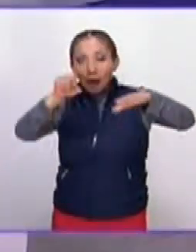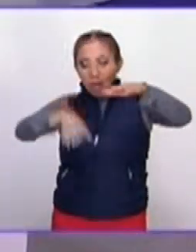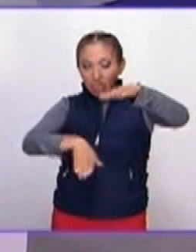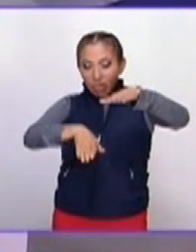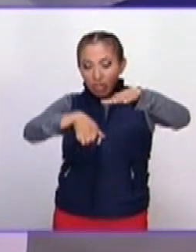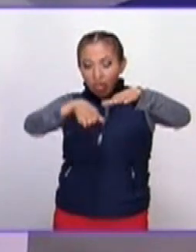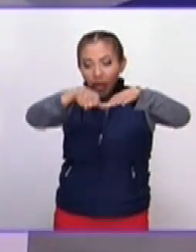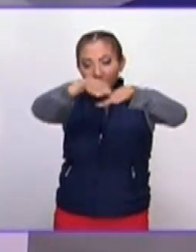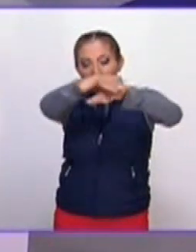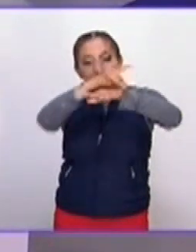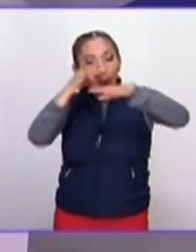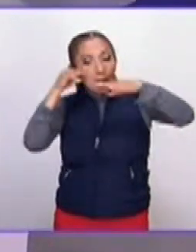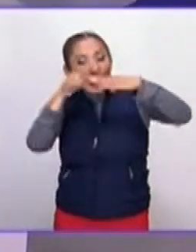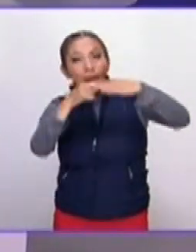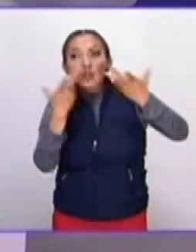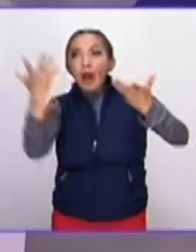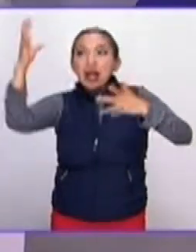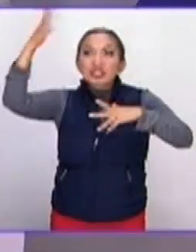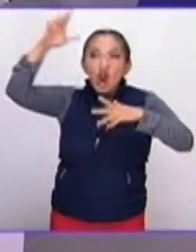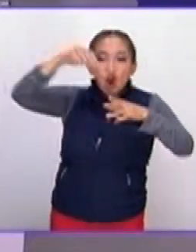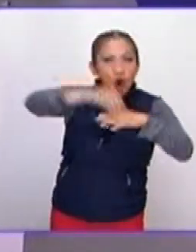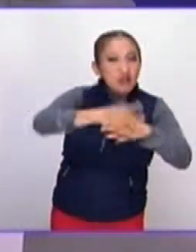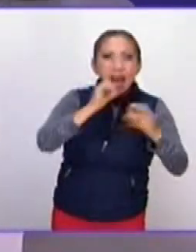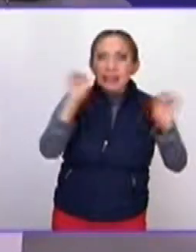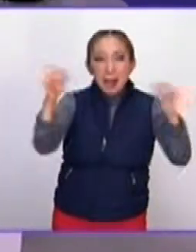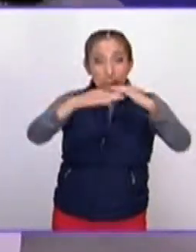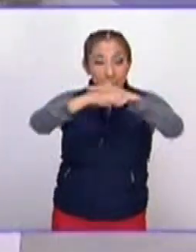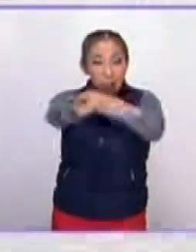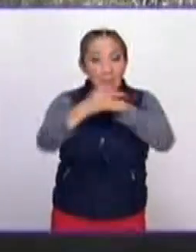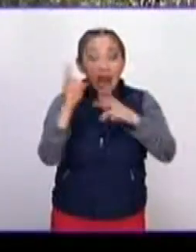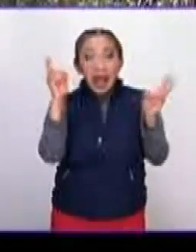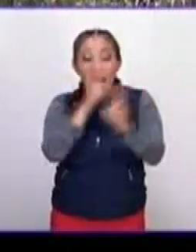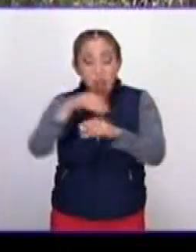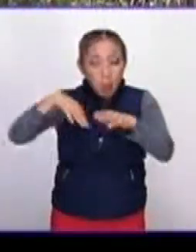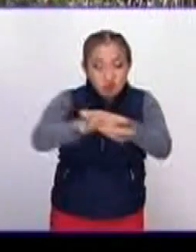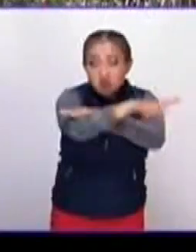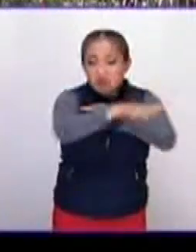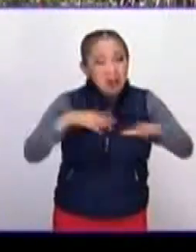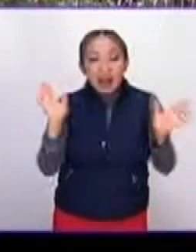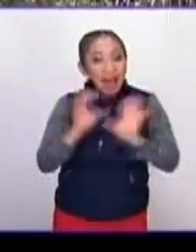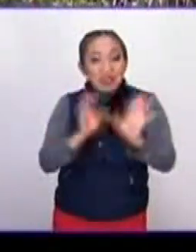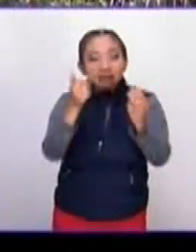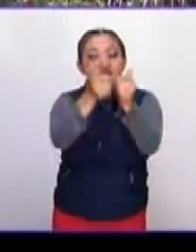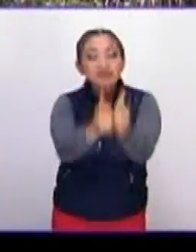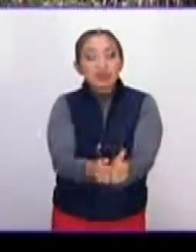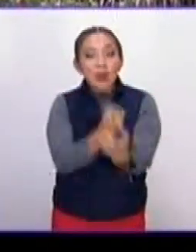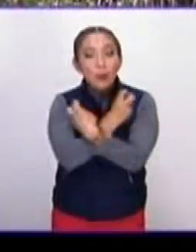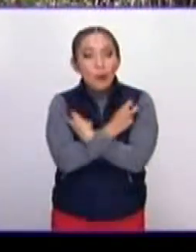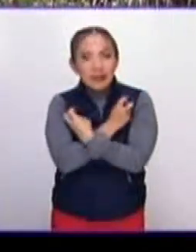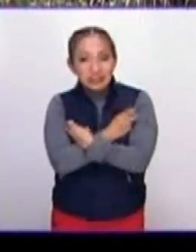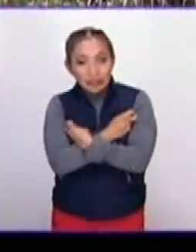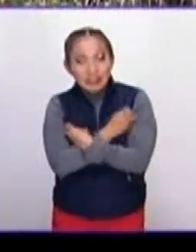grandes cambios de temperatura porque no hay insolación, porque es un terreno plano donde no hay corriente de agua, se preservan los restos.